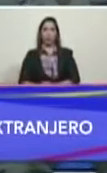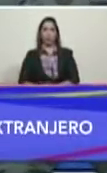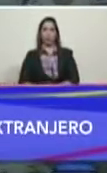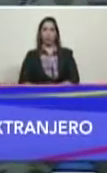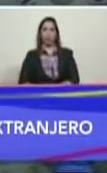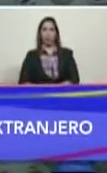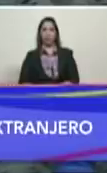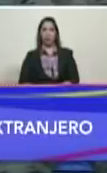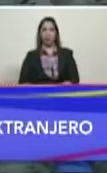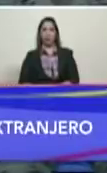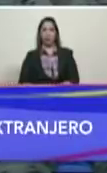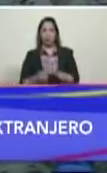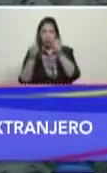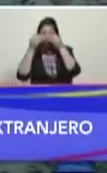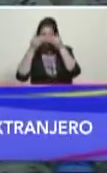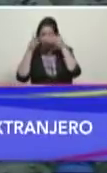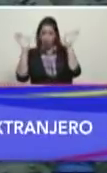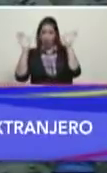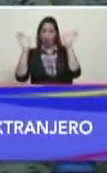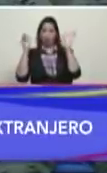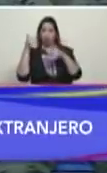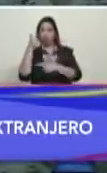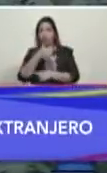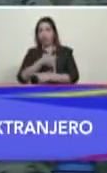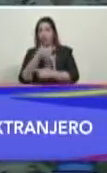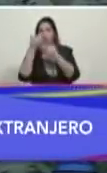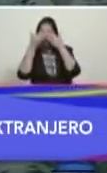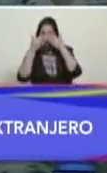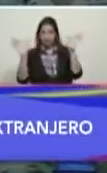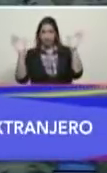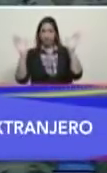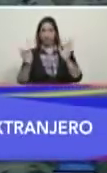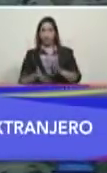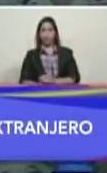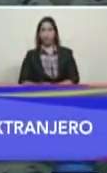Hay que abrir los ojos bien, bien abiertos,